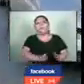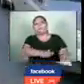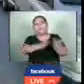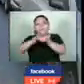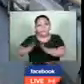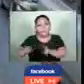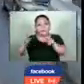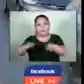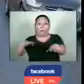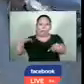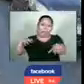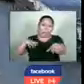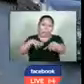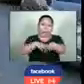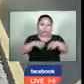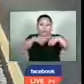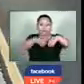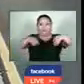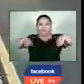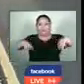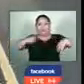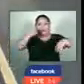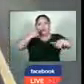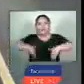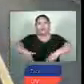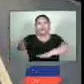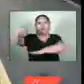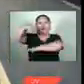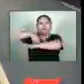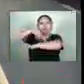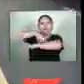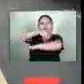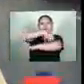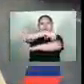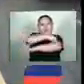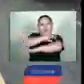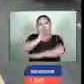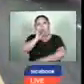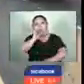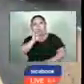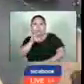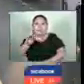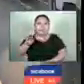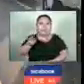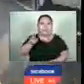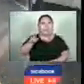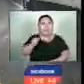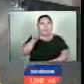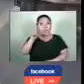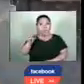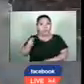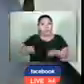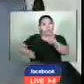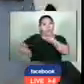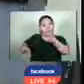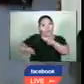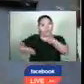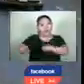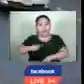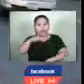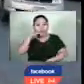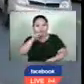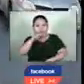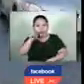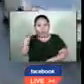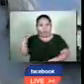Otro accidente de tránsito se registró en el Boulevard Los Próceres. Según los agentes de la Policía Nacional Civil, el conductor del vehículo